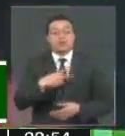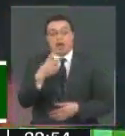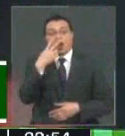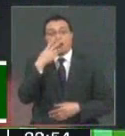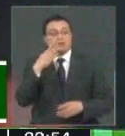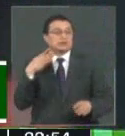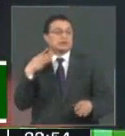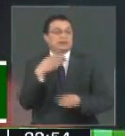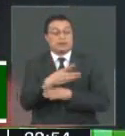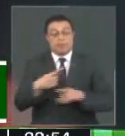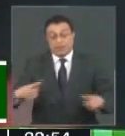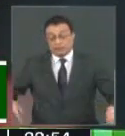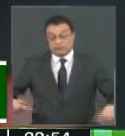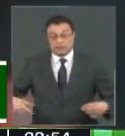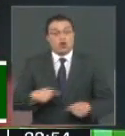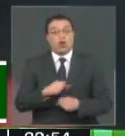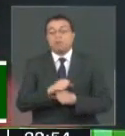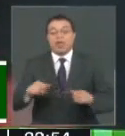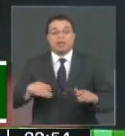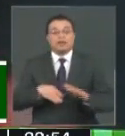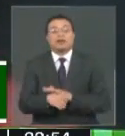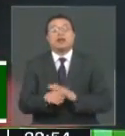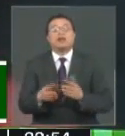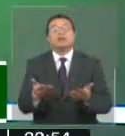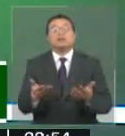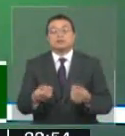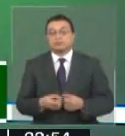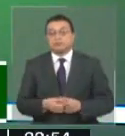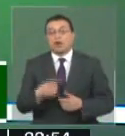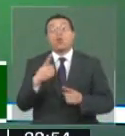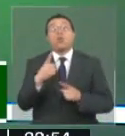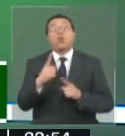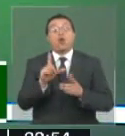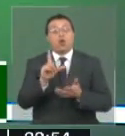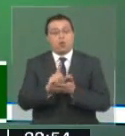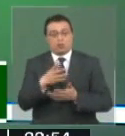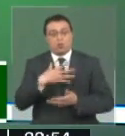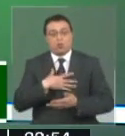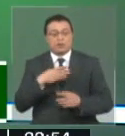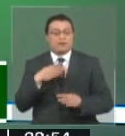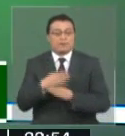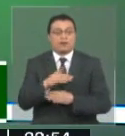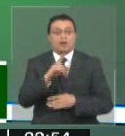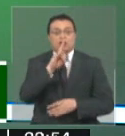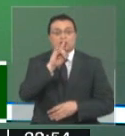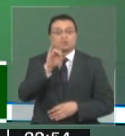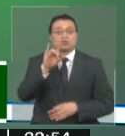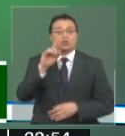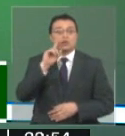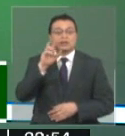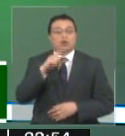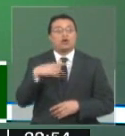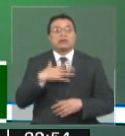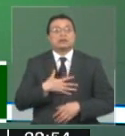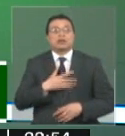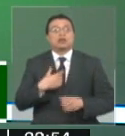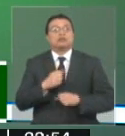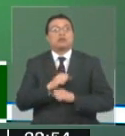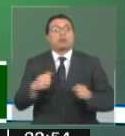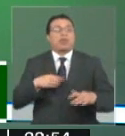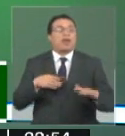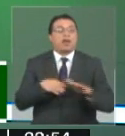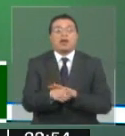que en silla de ruedas no es muy posible? ¿Hay algún lugar donde te gustaría hacer turismo y que sientes que no está